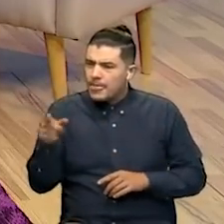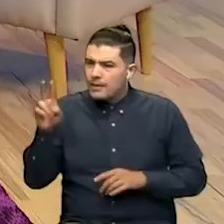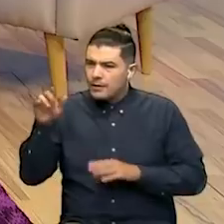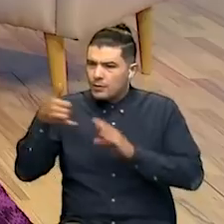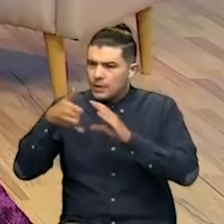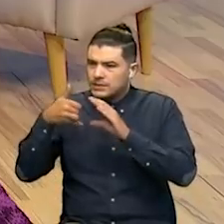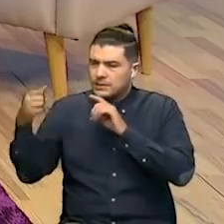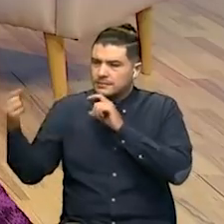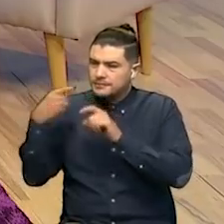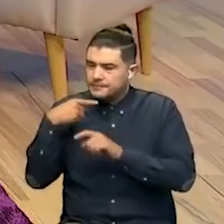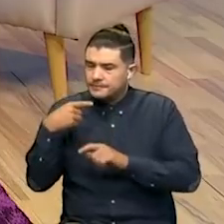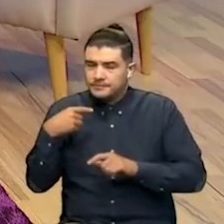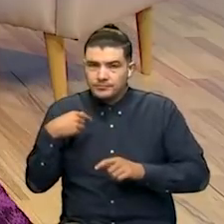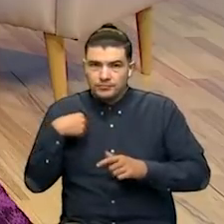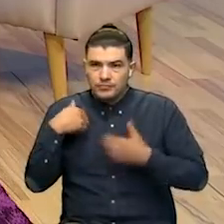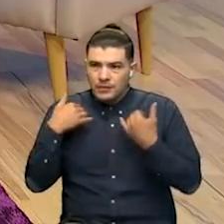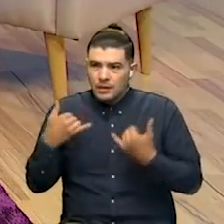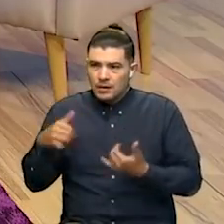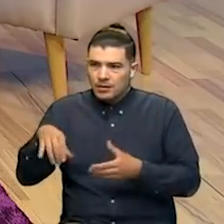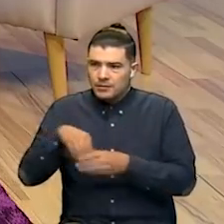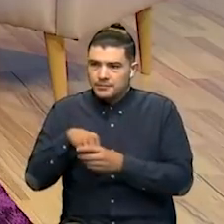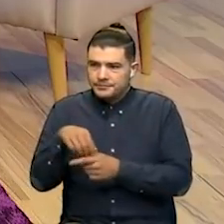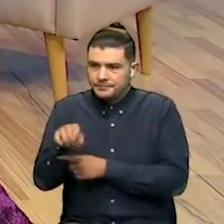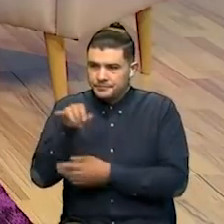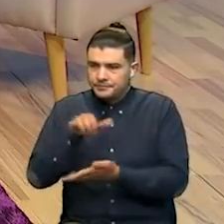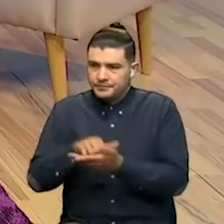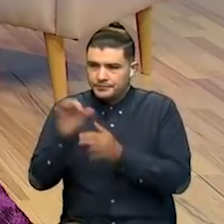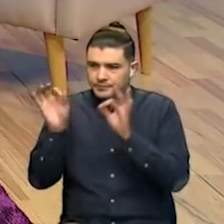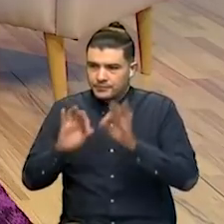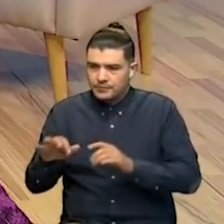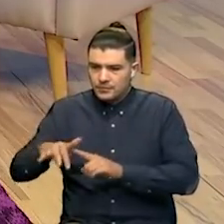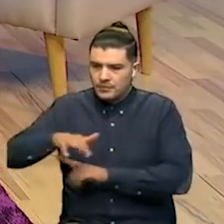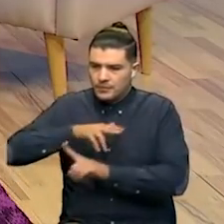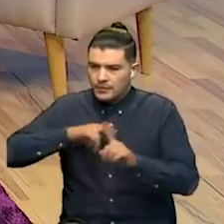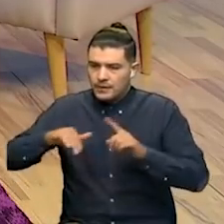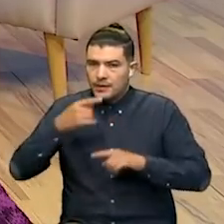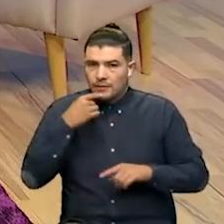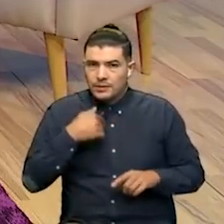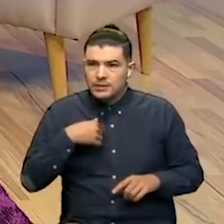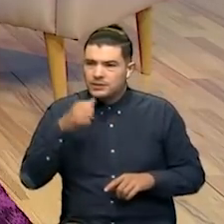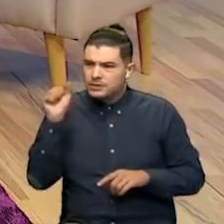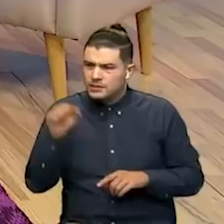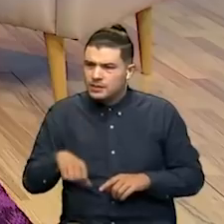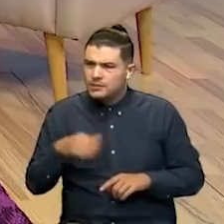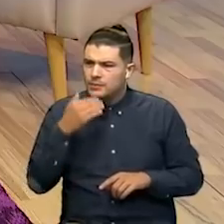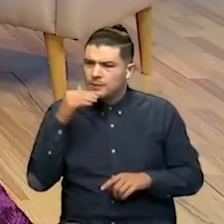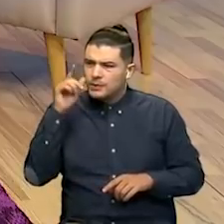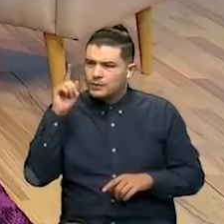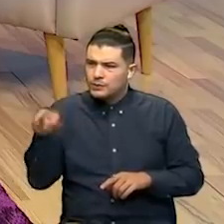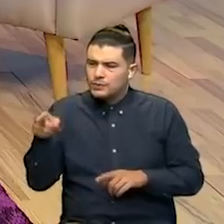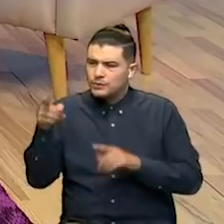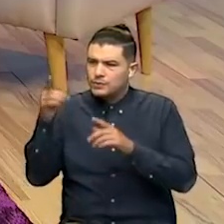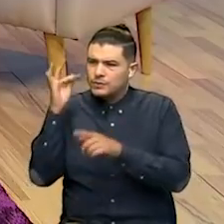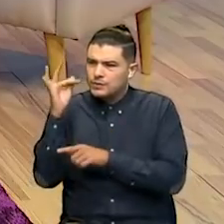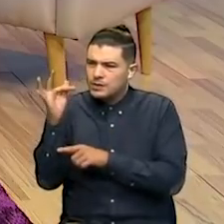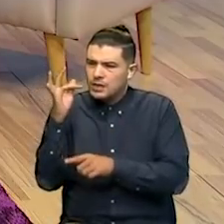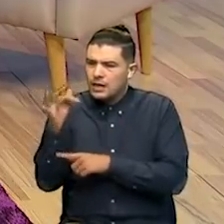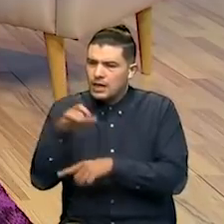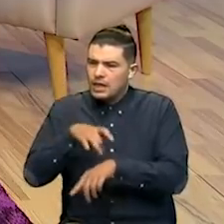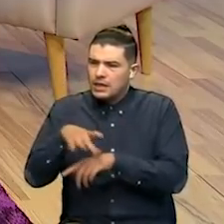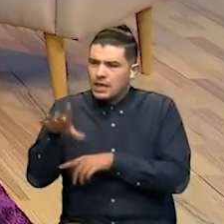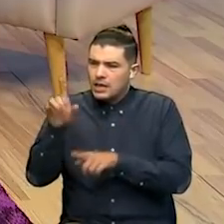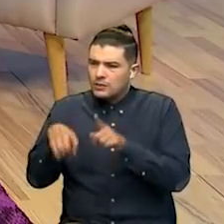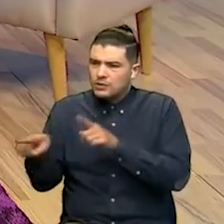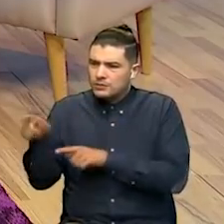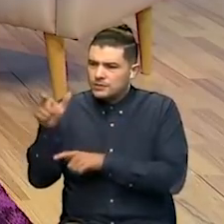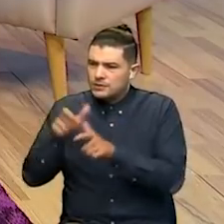otra que está dentro del mismo contexto y nos dicen, ¿y si en el testamento dejan a alguno de los miembros por